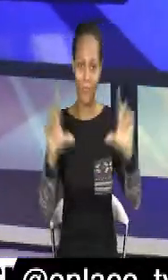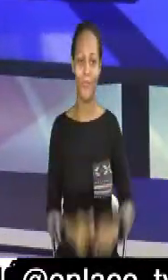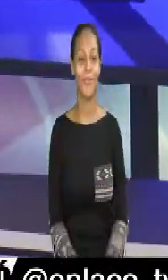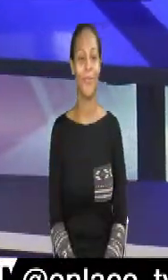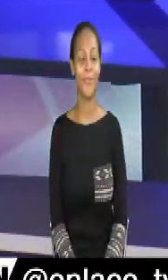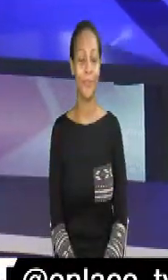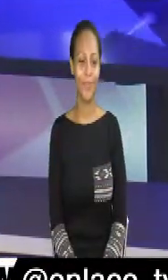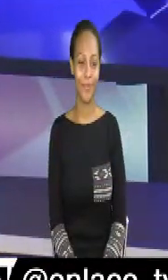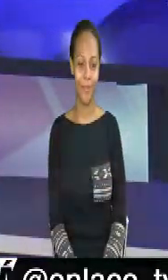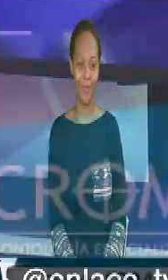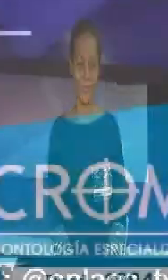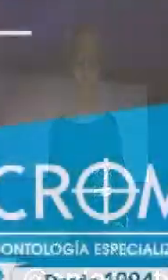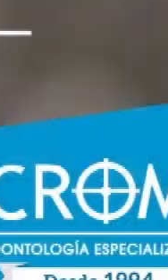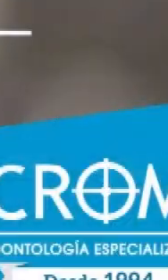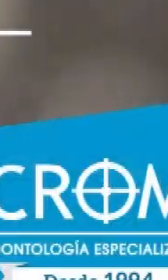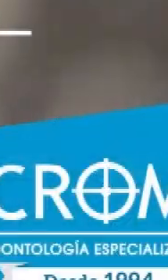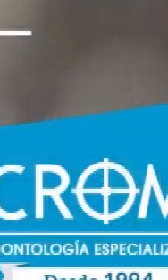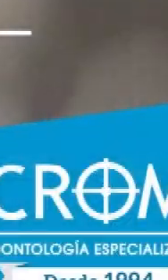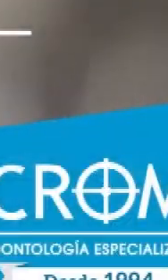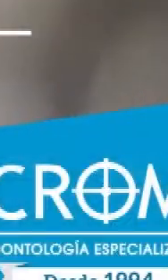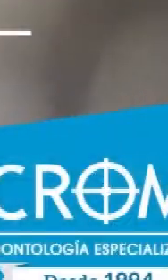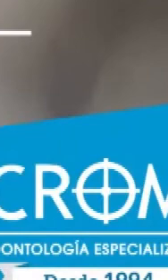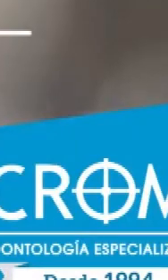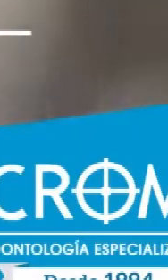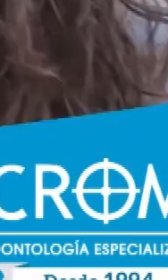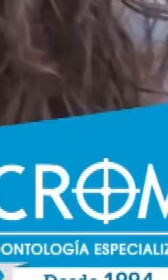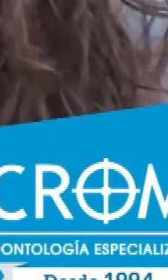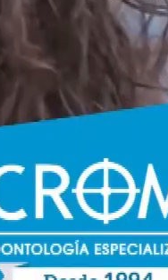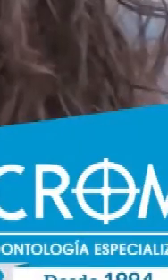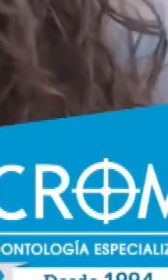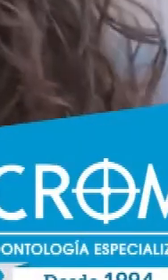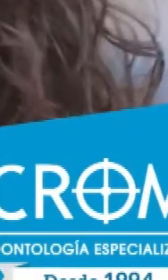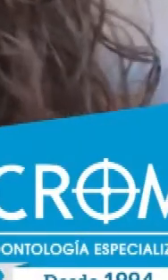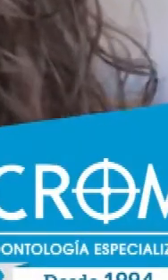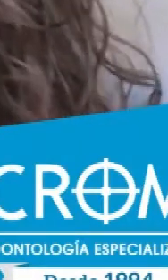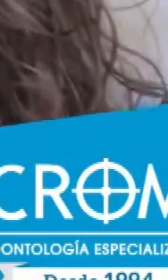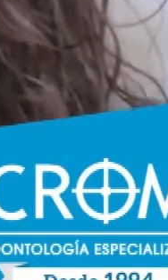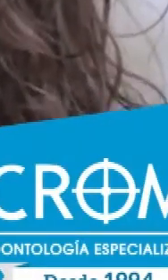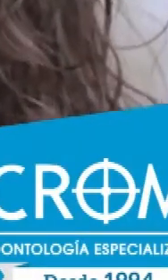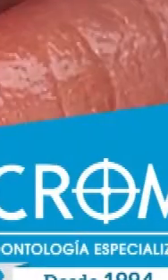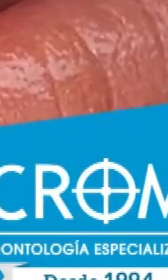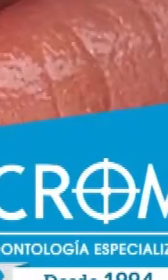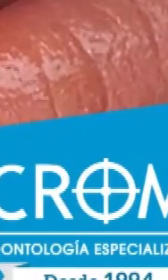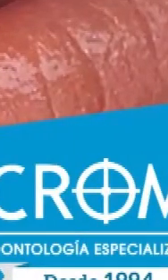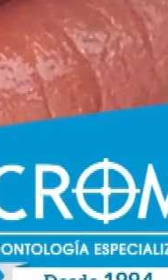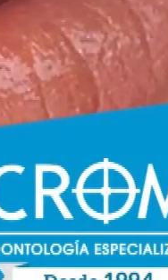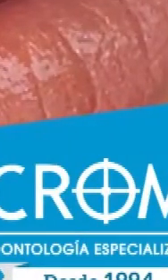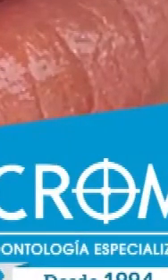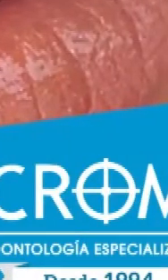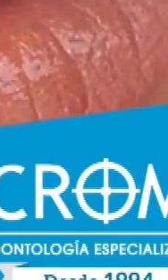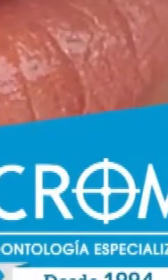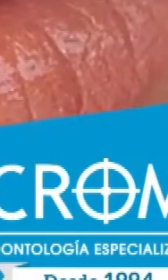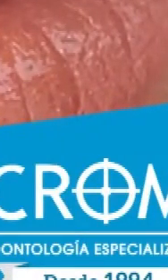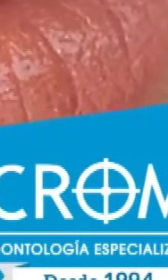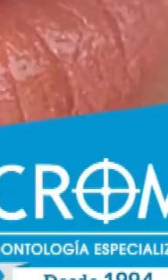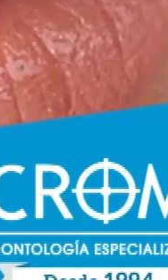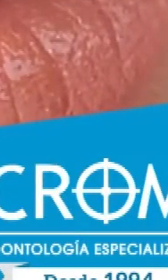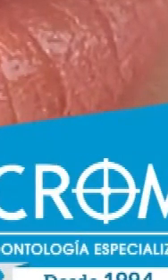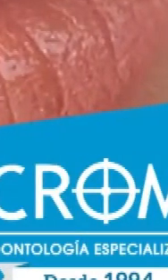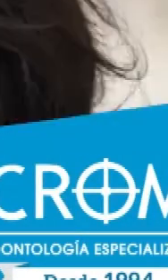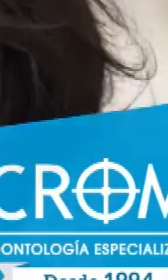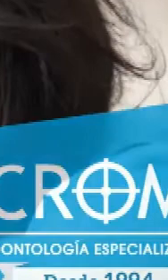Si quiere que no se note su ortodoncia, los brackets transparentes son para usted más estética con excelentes resultados. Sonría sin miedo. Chrome